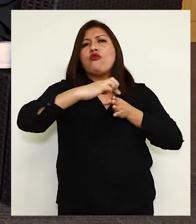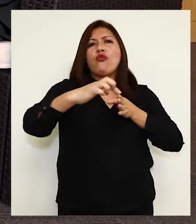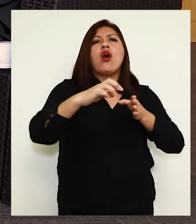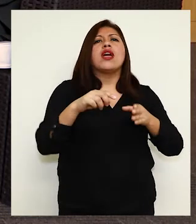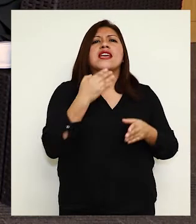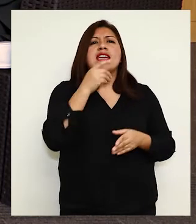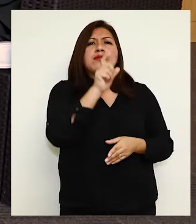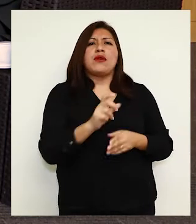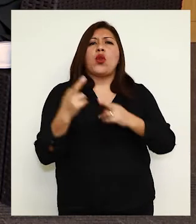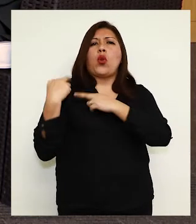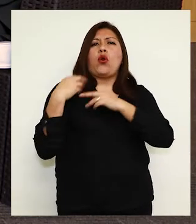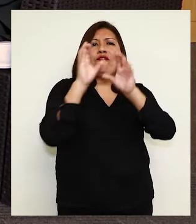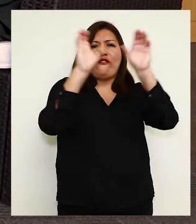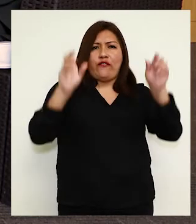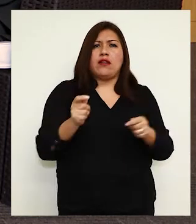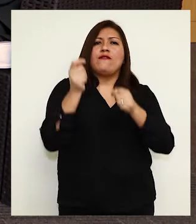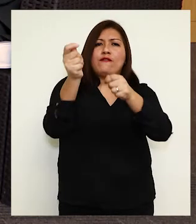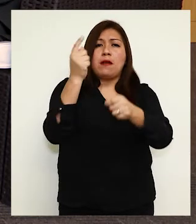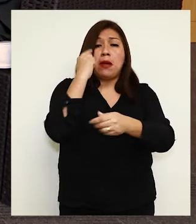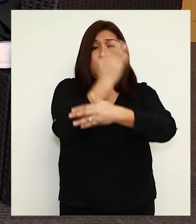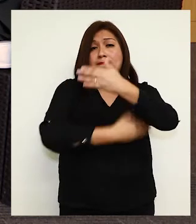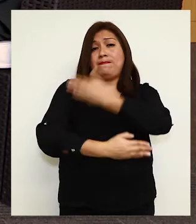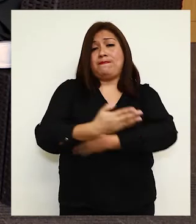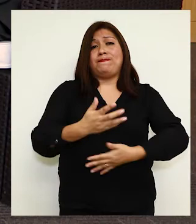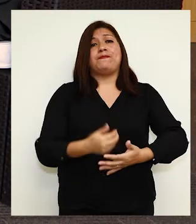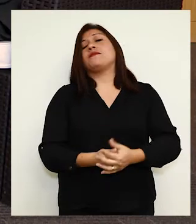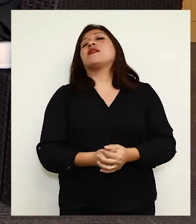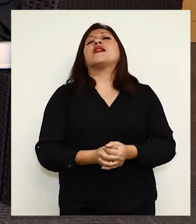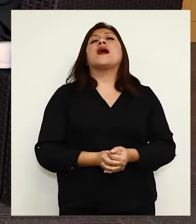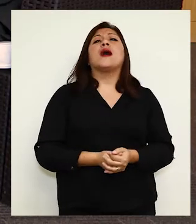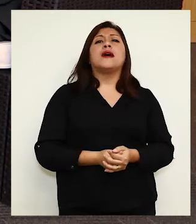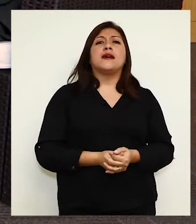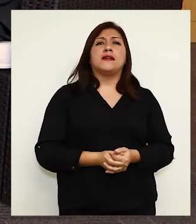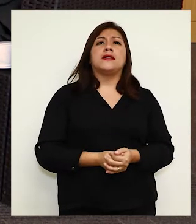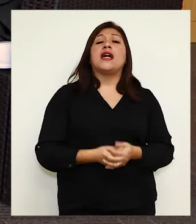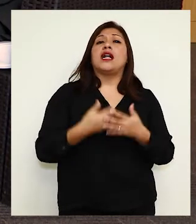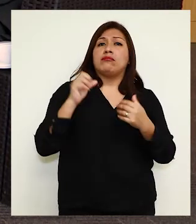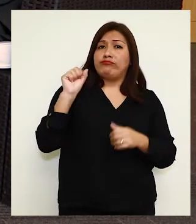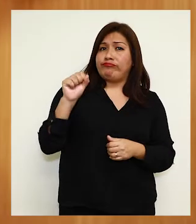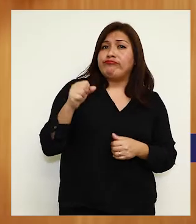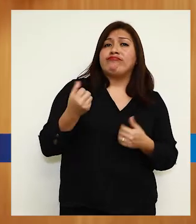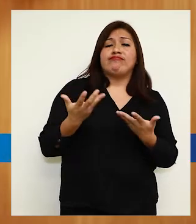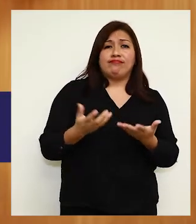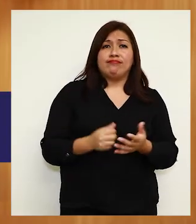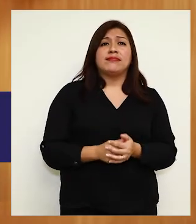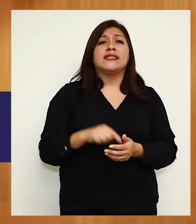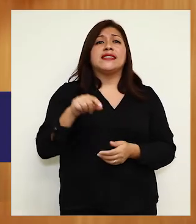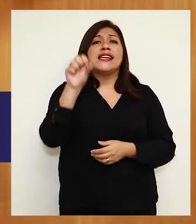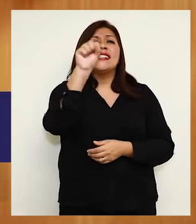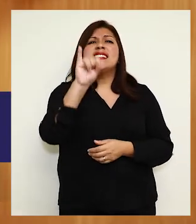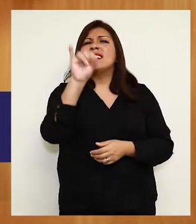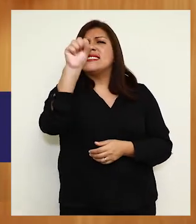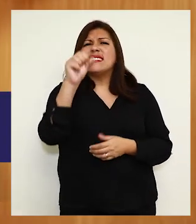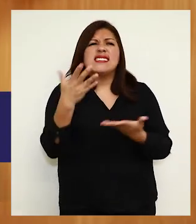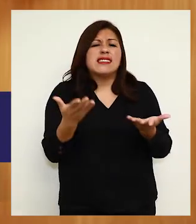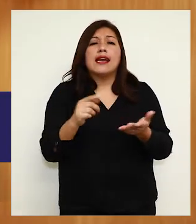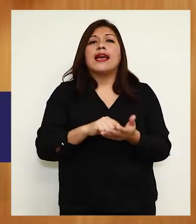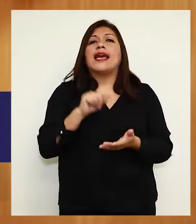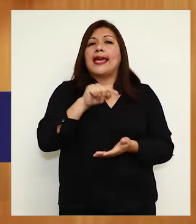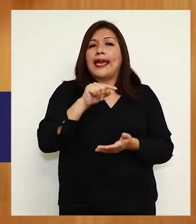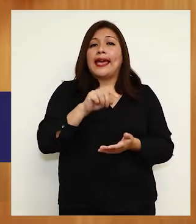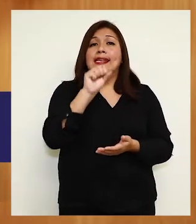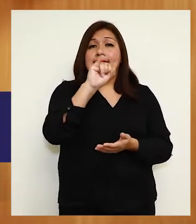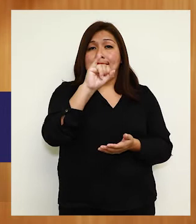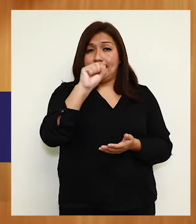denominados certificadores para la condición de discapacidad. ¿También puede certificarlo en el CIS? Así es, o sea, el CIS lo que genera